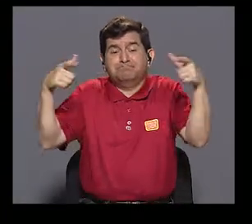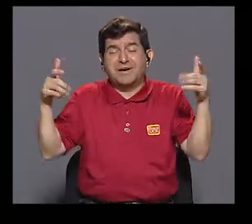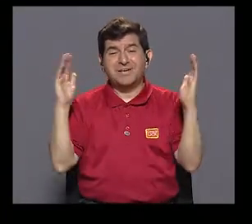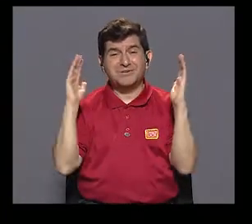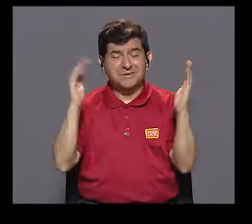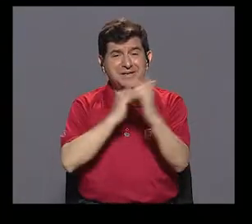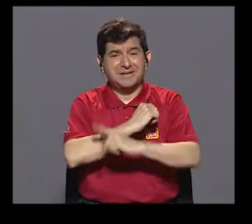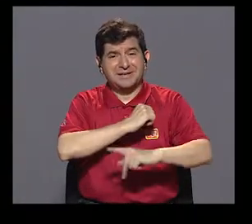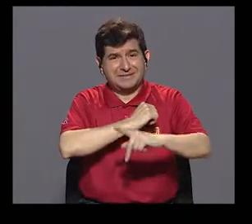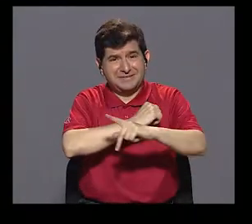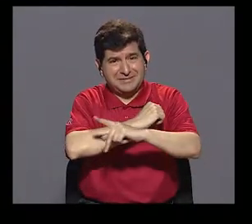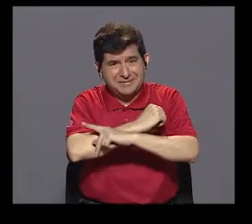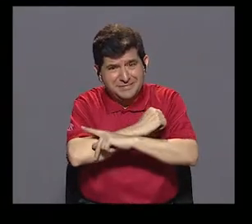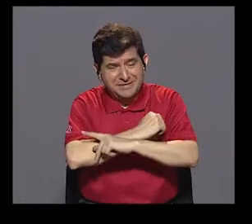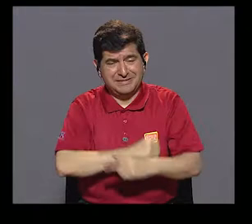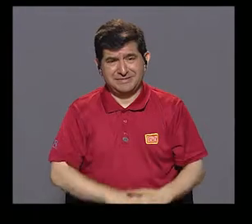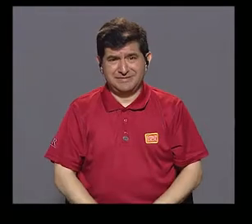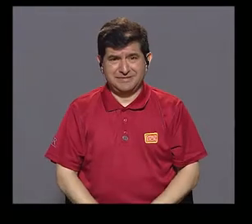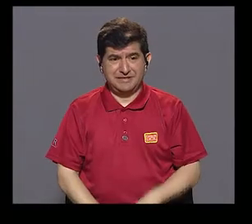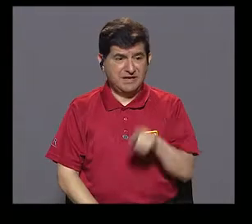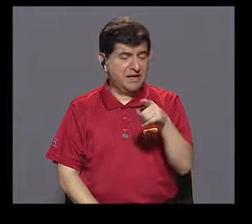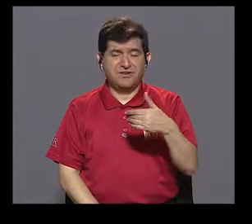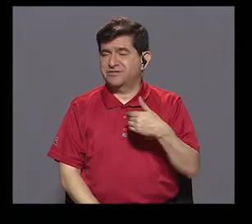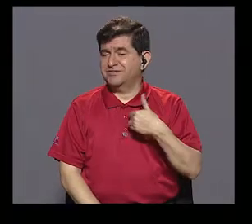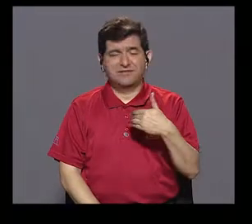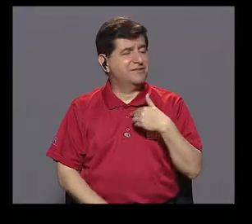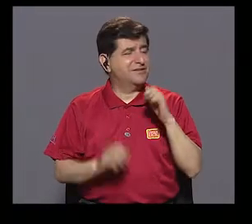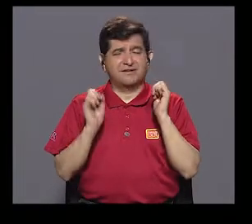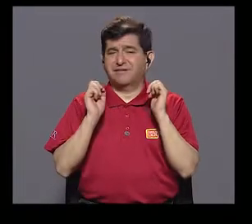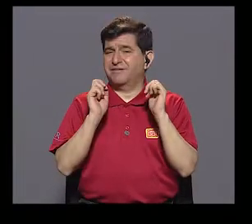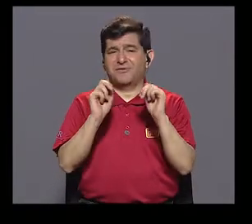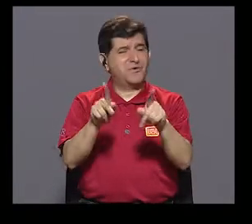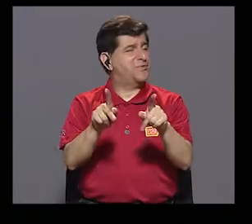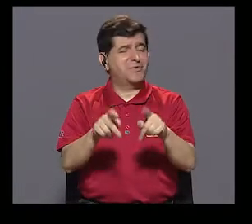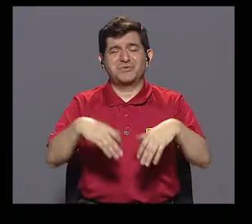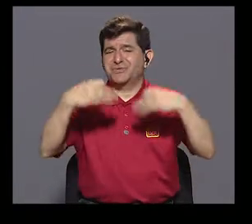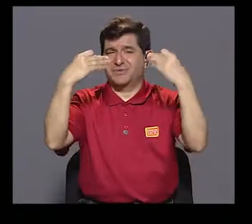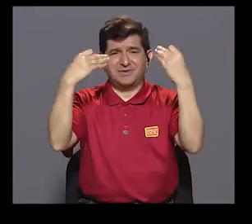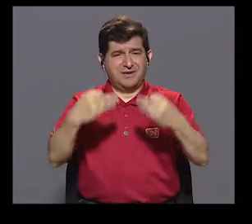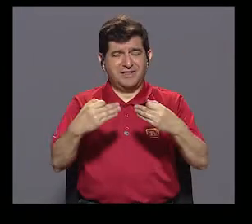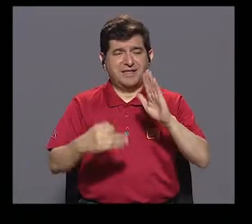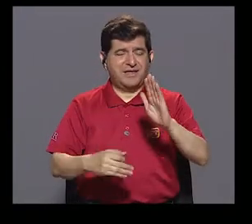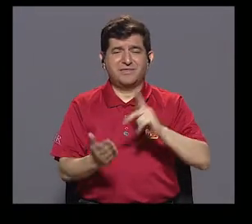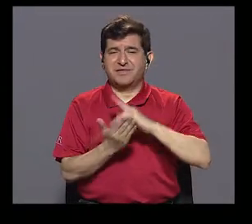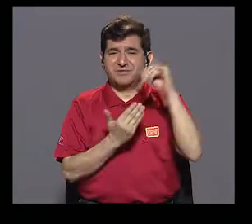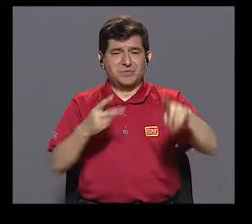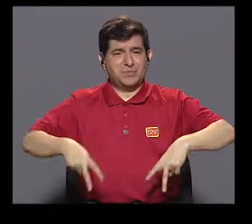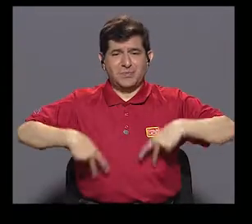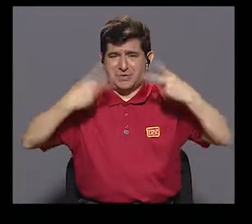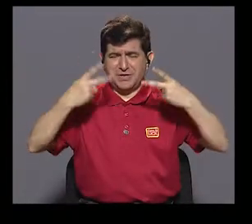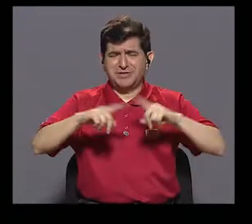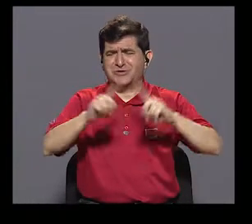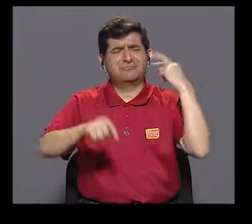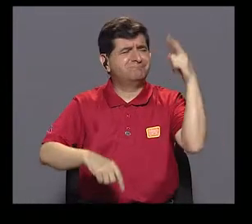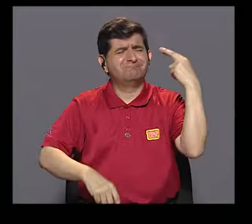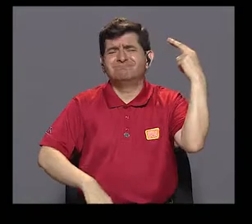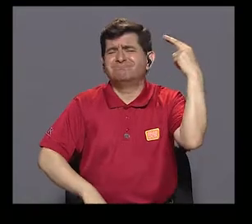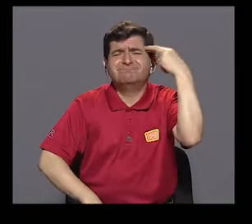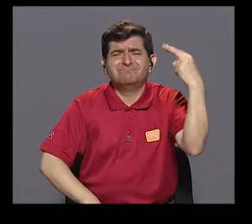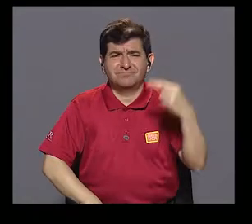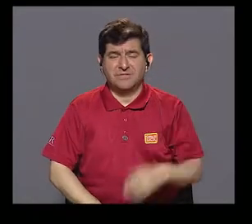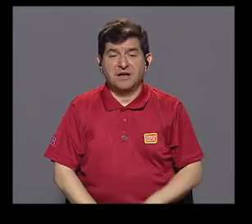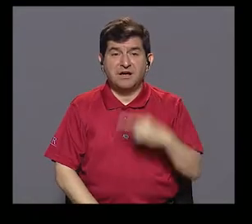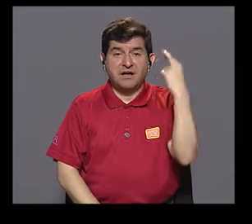mayorías enormes en nuestro país que no tienen la posibilidad de decidir sobre sus proyectos de vida por mil